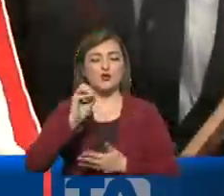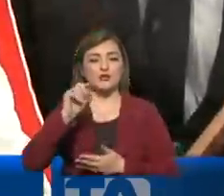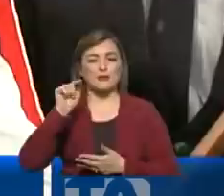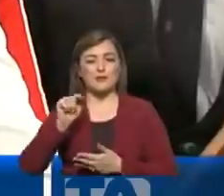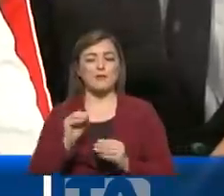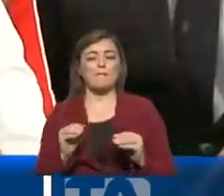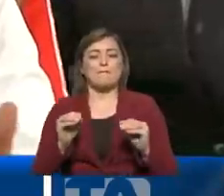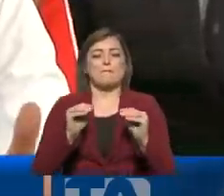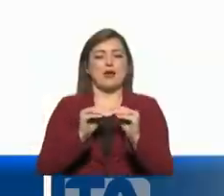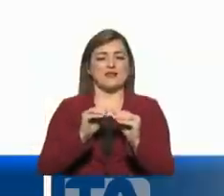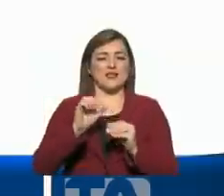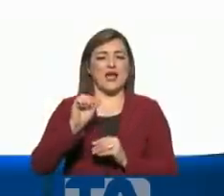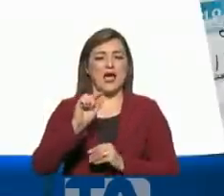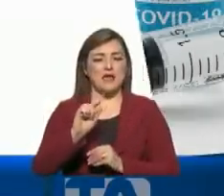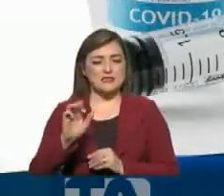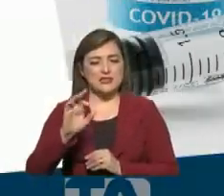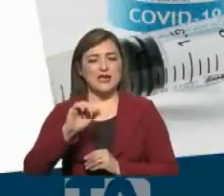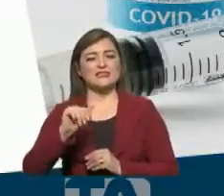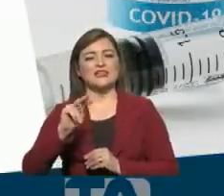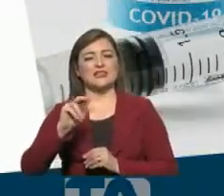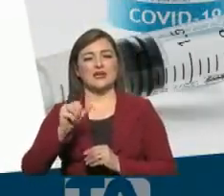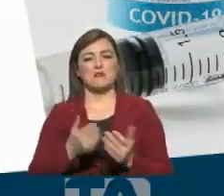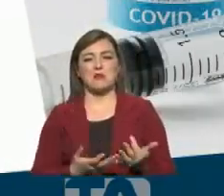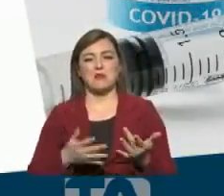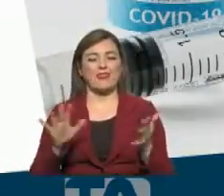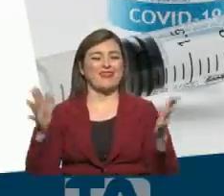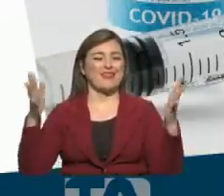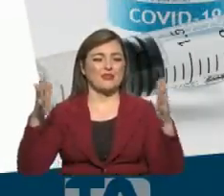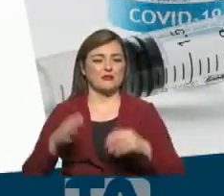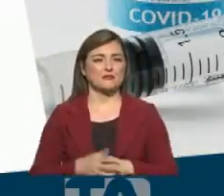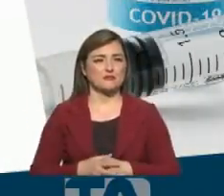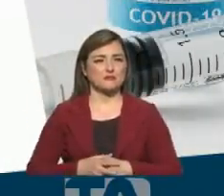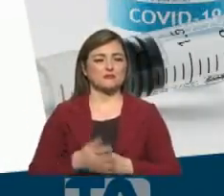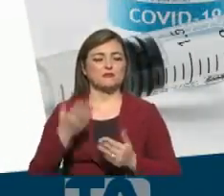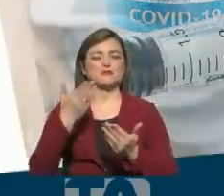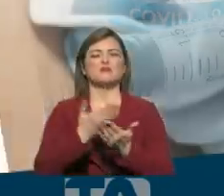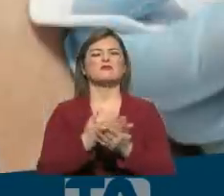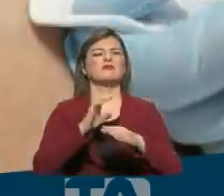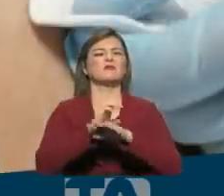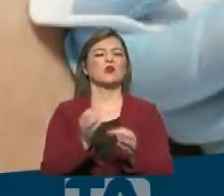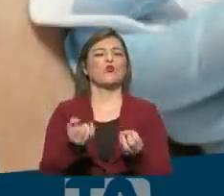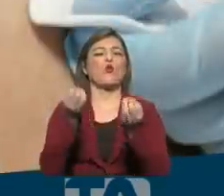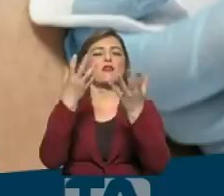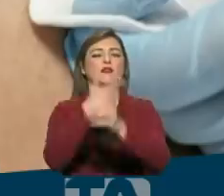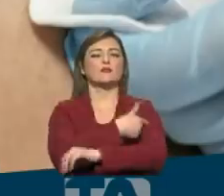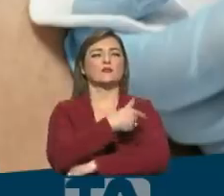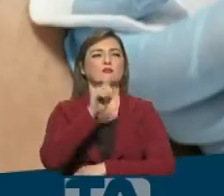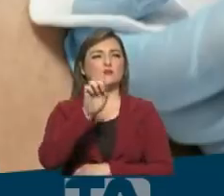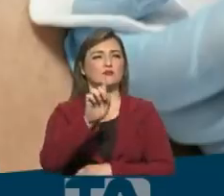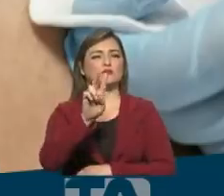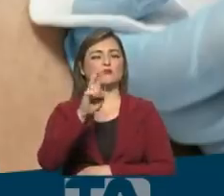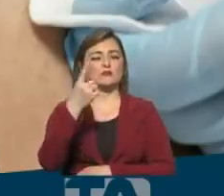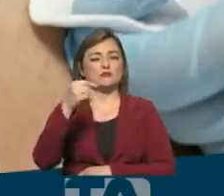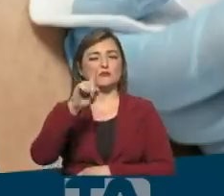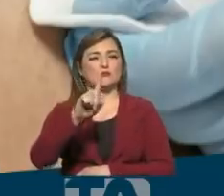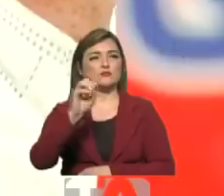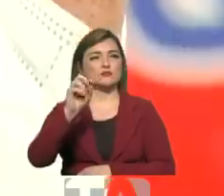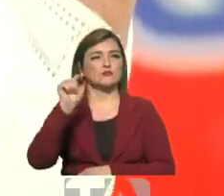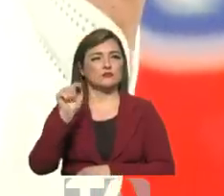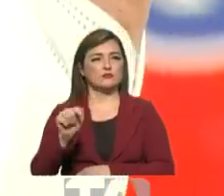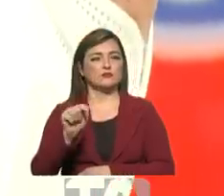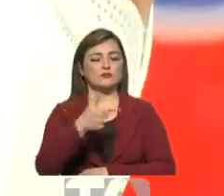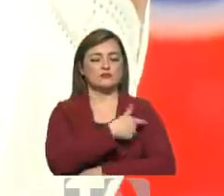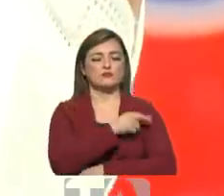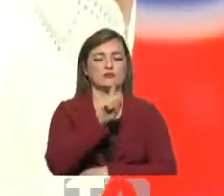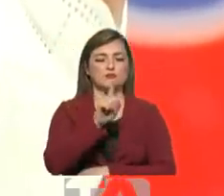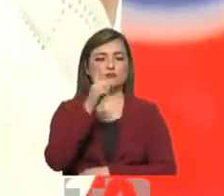AstraZeneca. No llegaron. Hasta el momento al país han llegado 2.100.000 dosis, de las cuales se han aplicado 1.400.000.